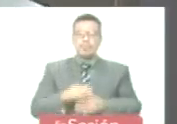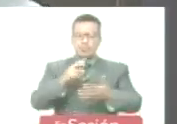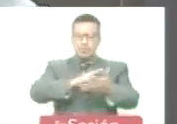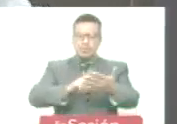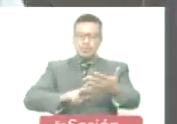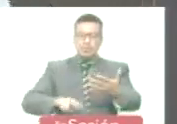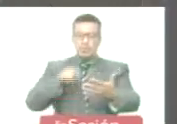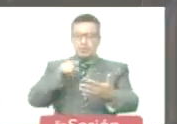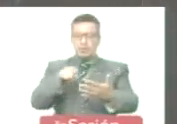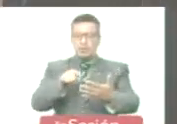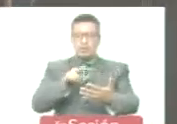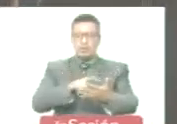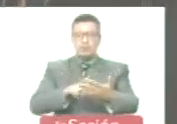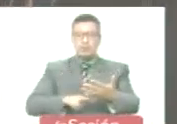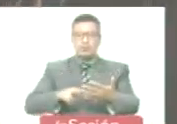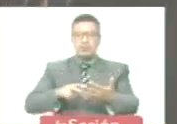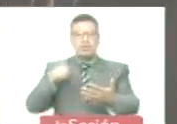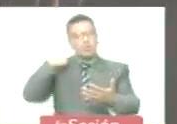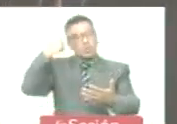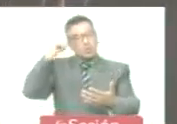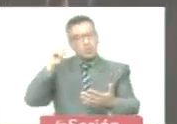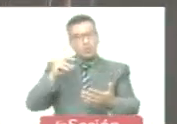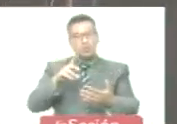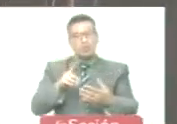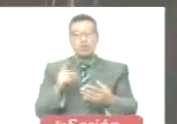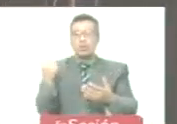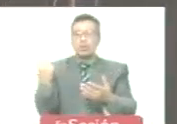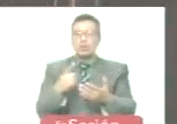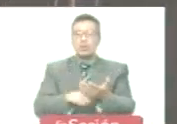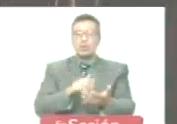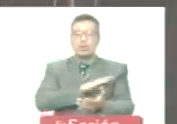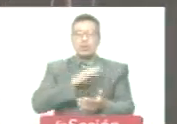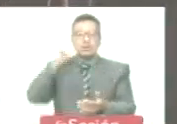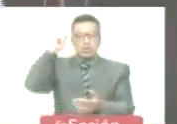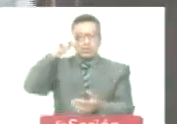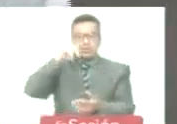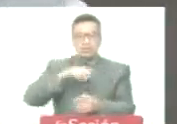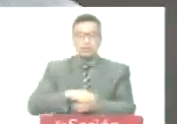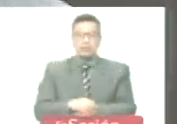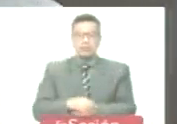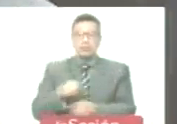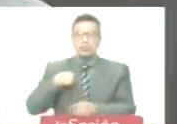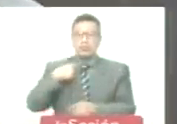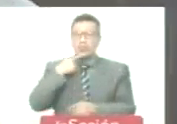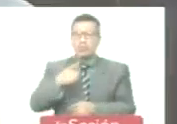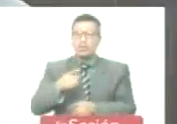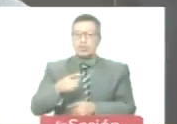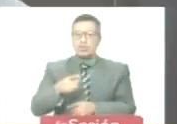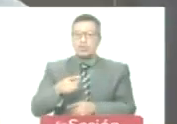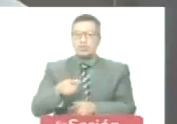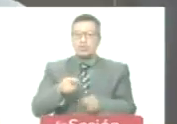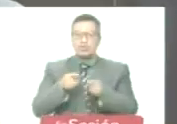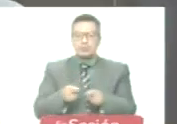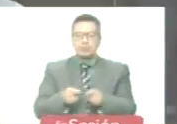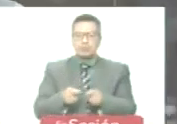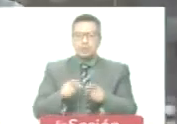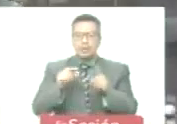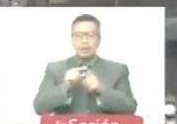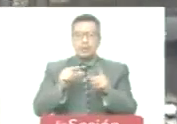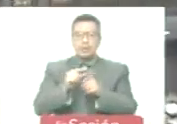de esto, no sé si el doctor Escarrá estará presente, mi profesor, señalamos con insistencia la